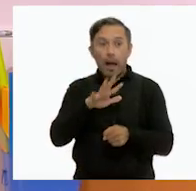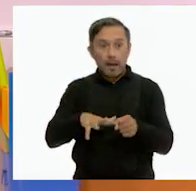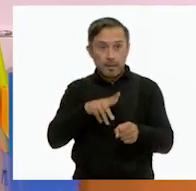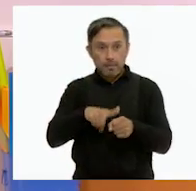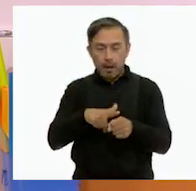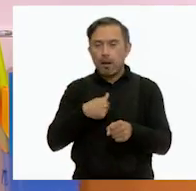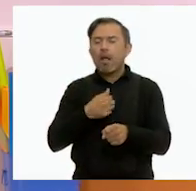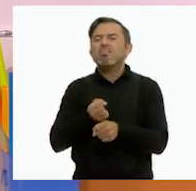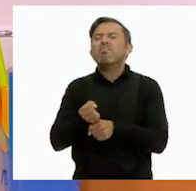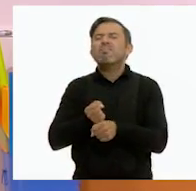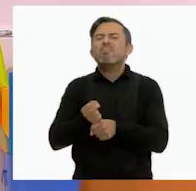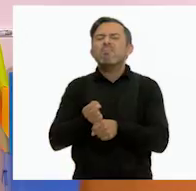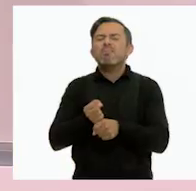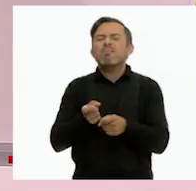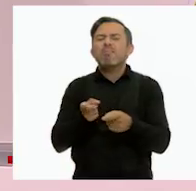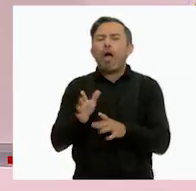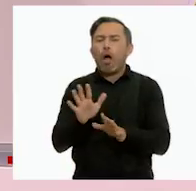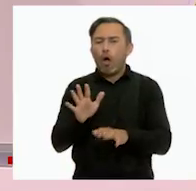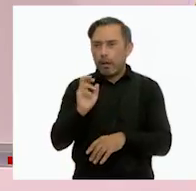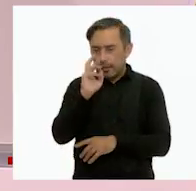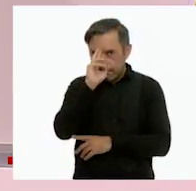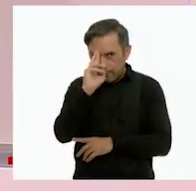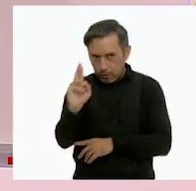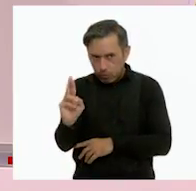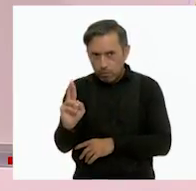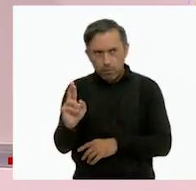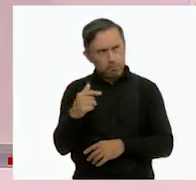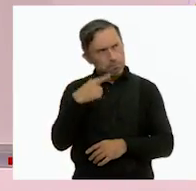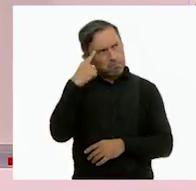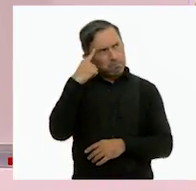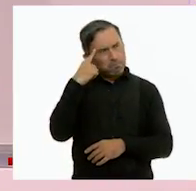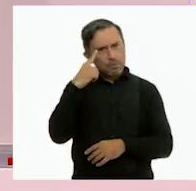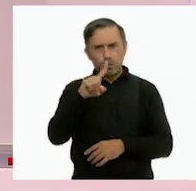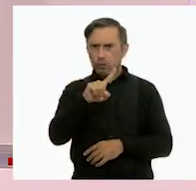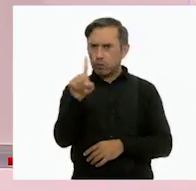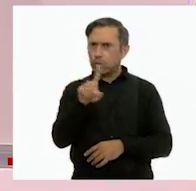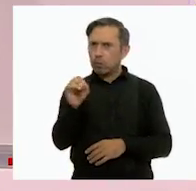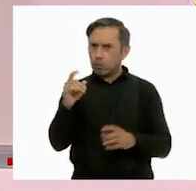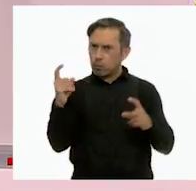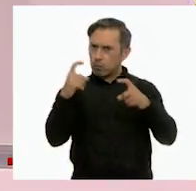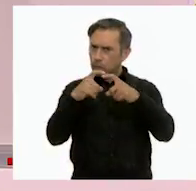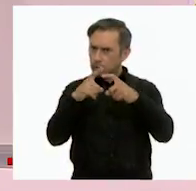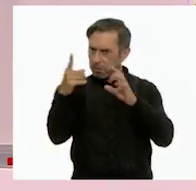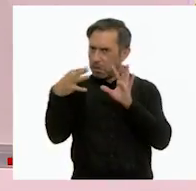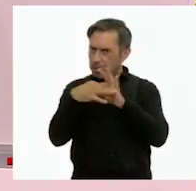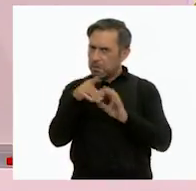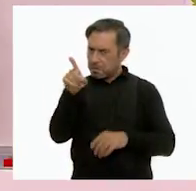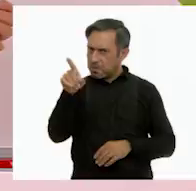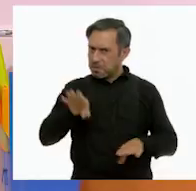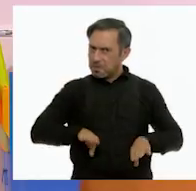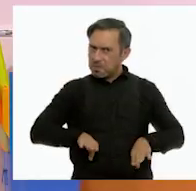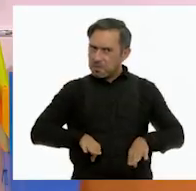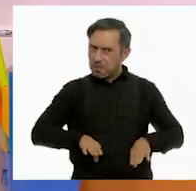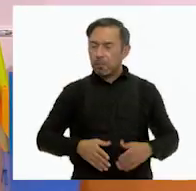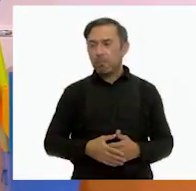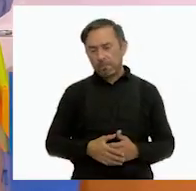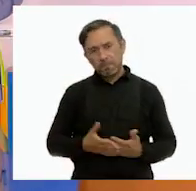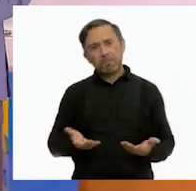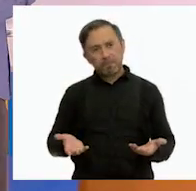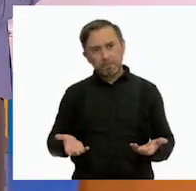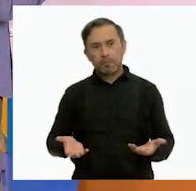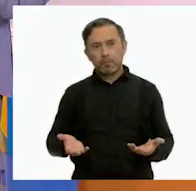va? Esta tiene que ir en el zoológico, ¿no? ¿Esa tiene que ir en el zoológico? ¿Cómo ven? Entonces